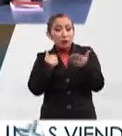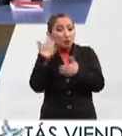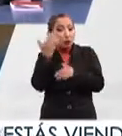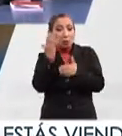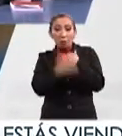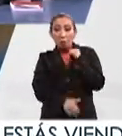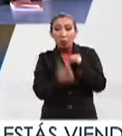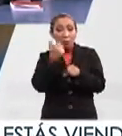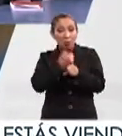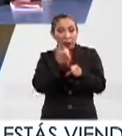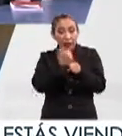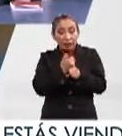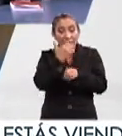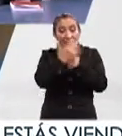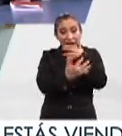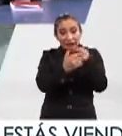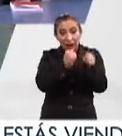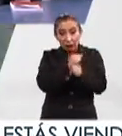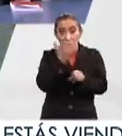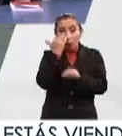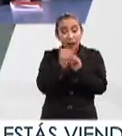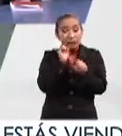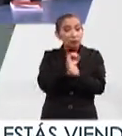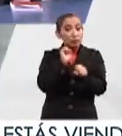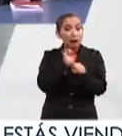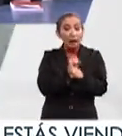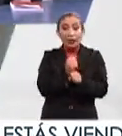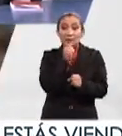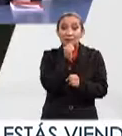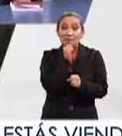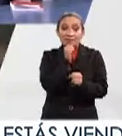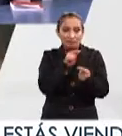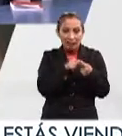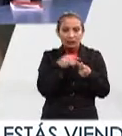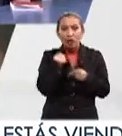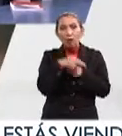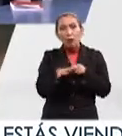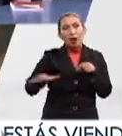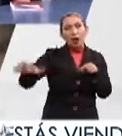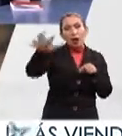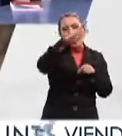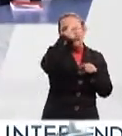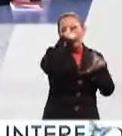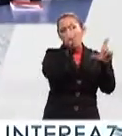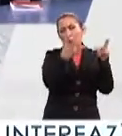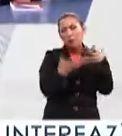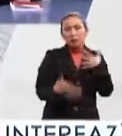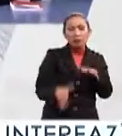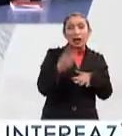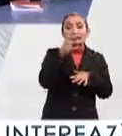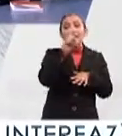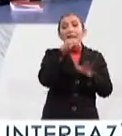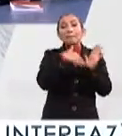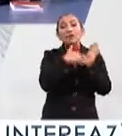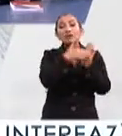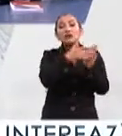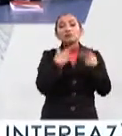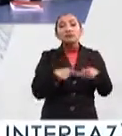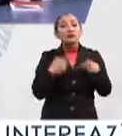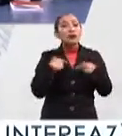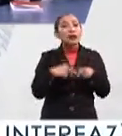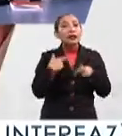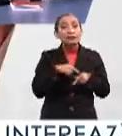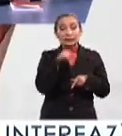condición de que una persona mayor de 15 años no tenga secundaria concluida. Este número abarca a nivel nacional poco menos de 30 millones de